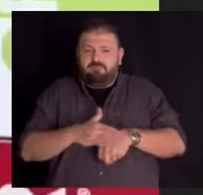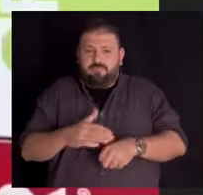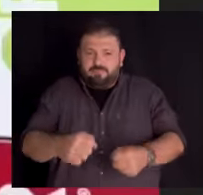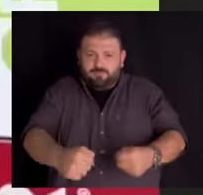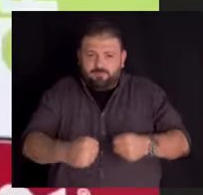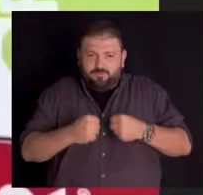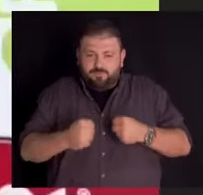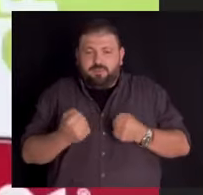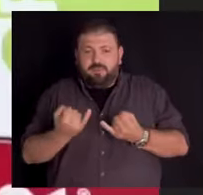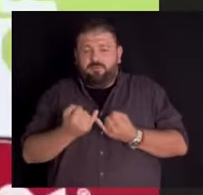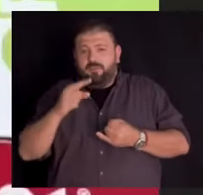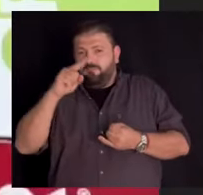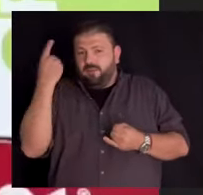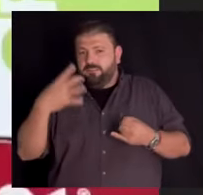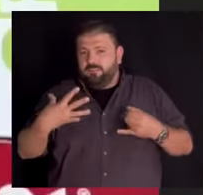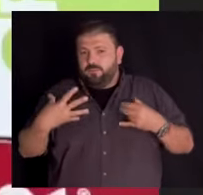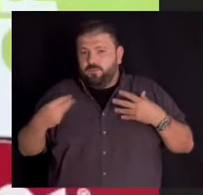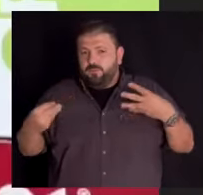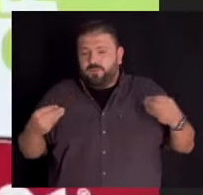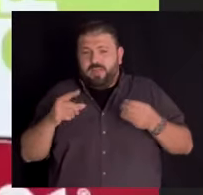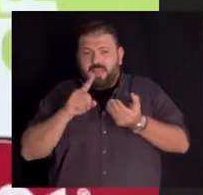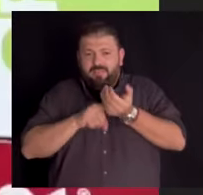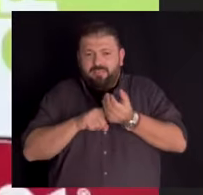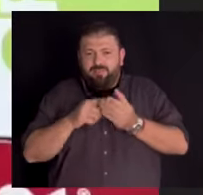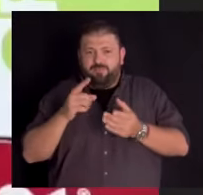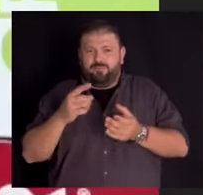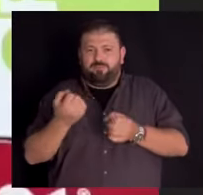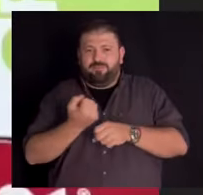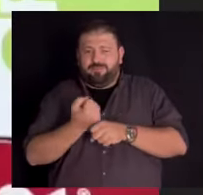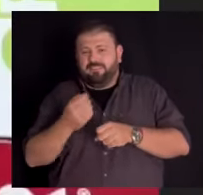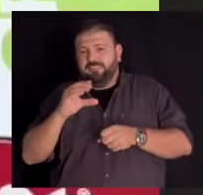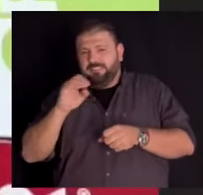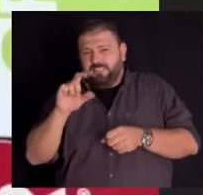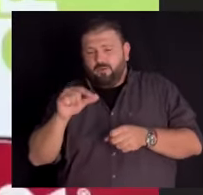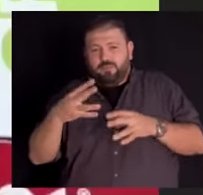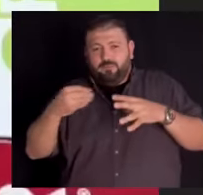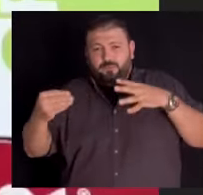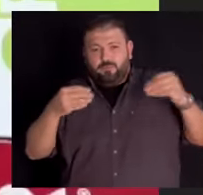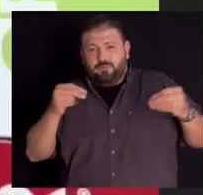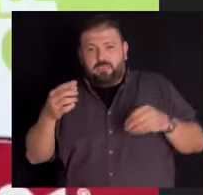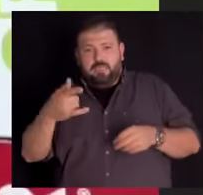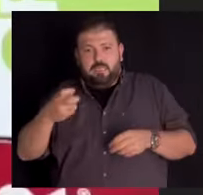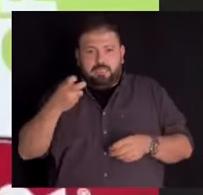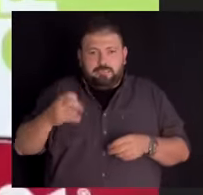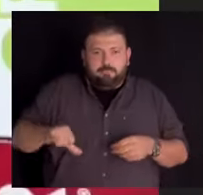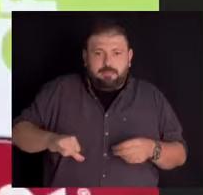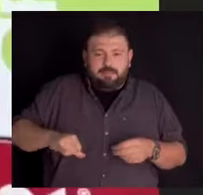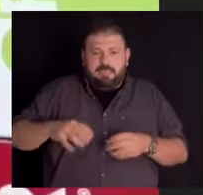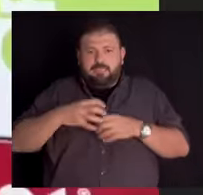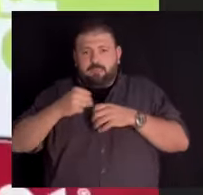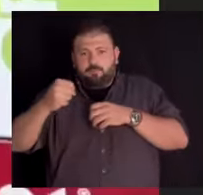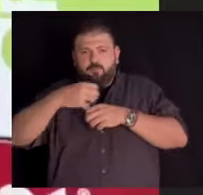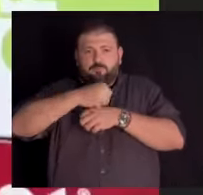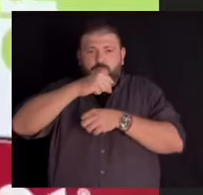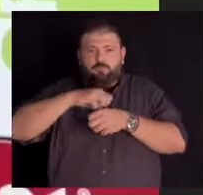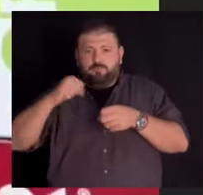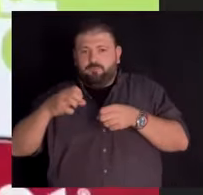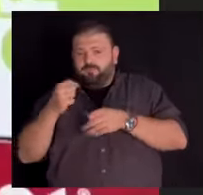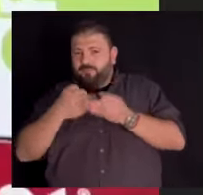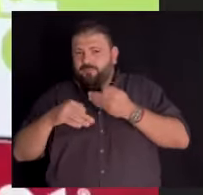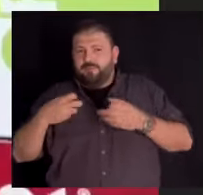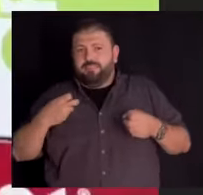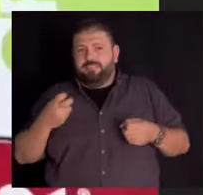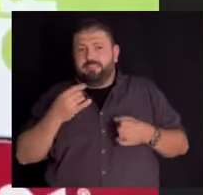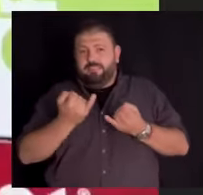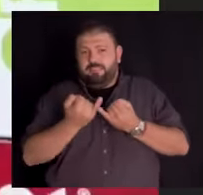pueda absorber más rápido. Entonces, yo soy alguien que está fascinado Por ejemplo, estábamos viendo ahorita el producto que me tomé,